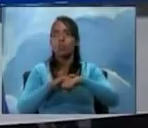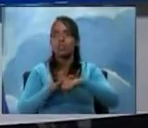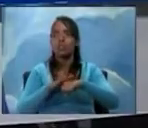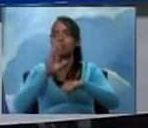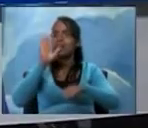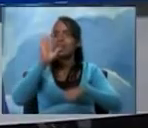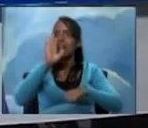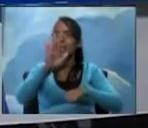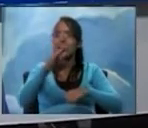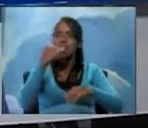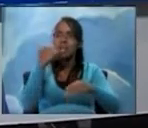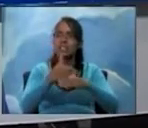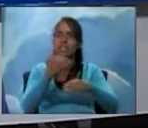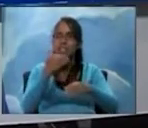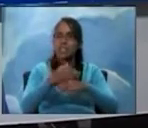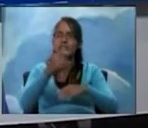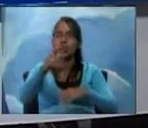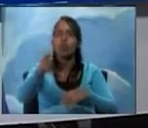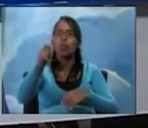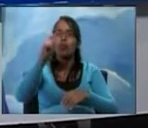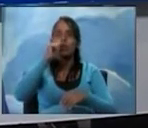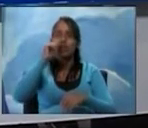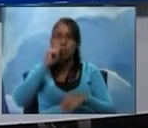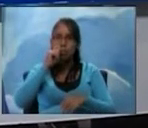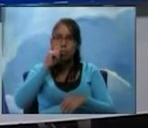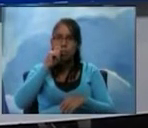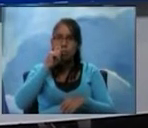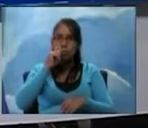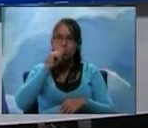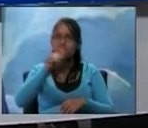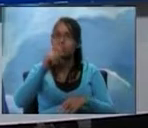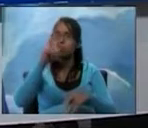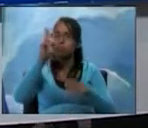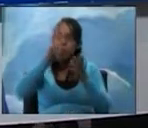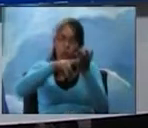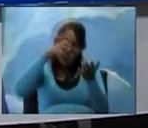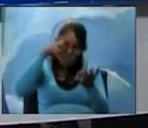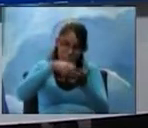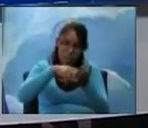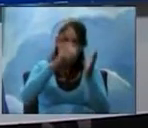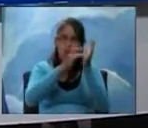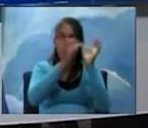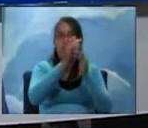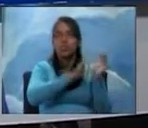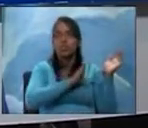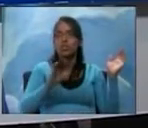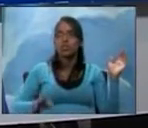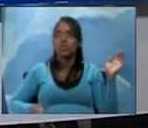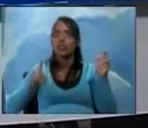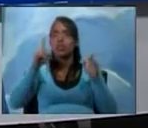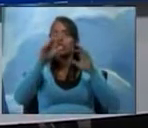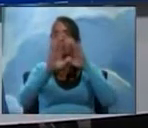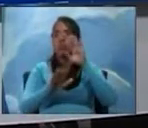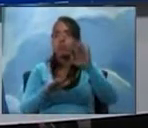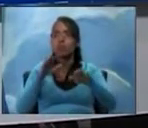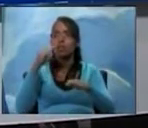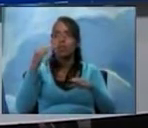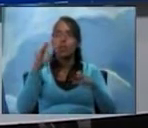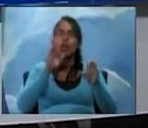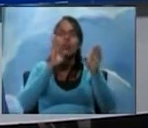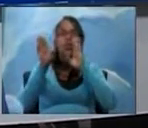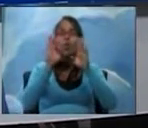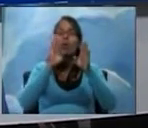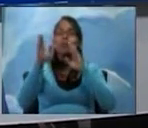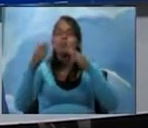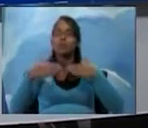como Pedro. Así como Pedro. Me humillo, Jesús. Me humillo, Jesús. A tus pies. A tus pies. Confieso